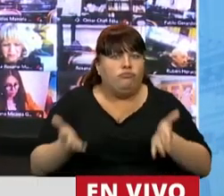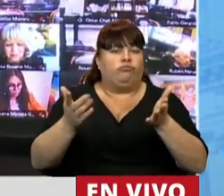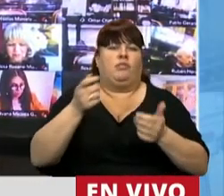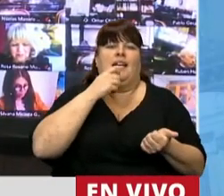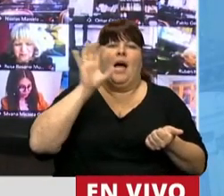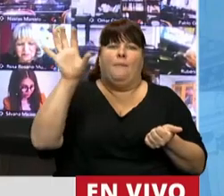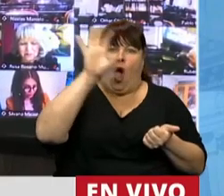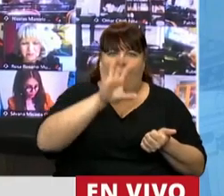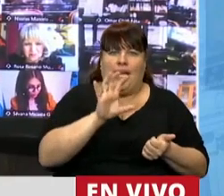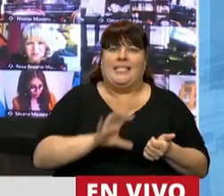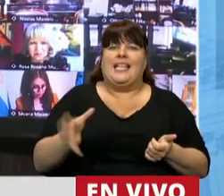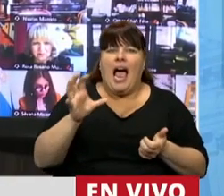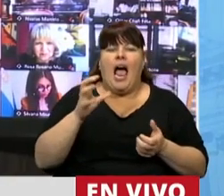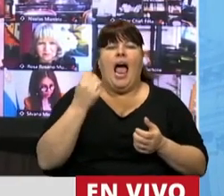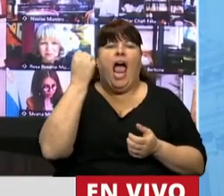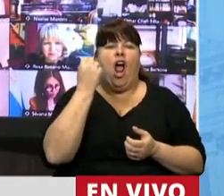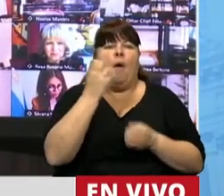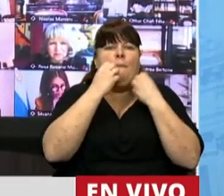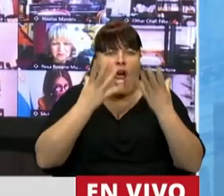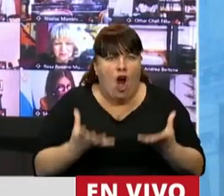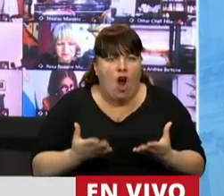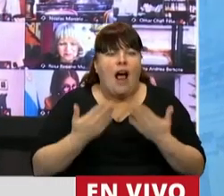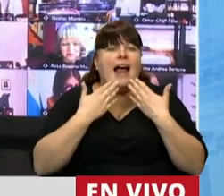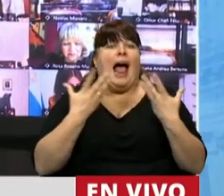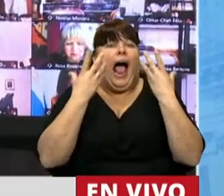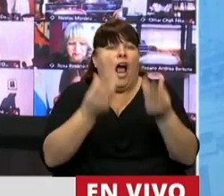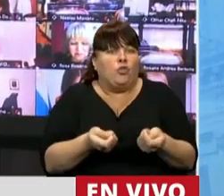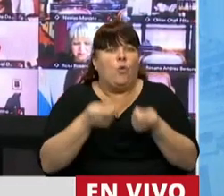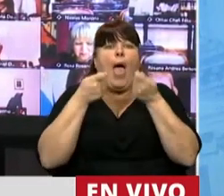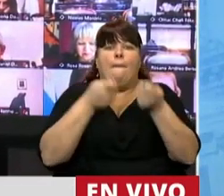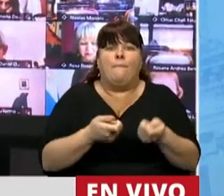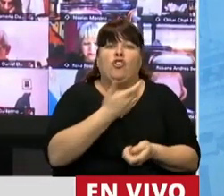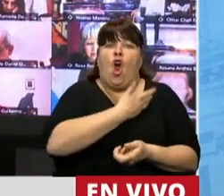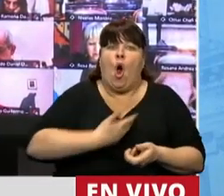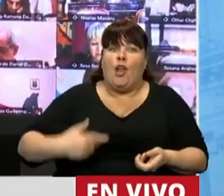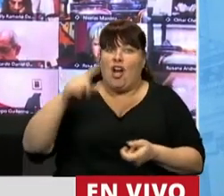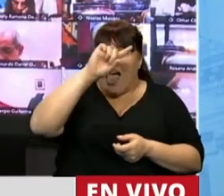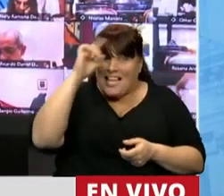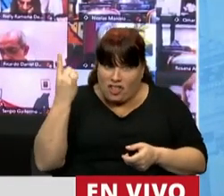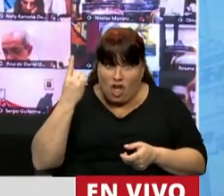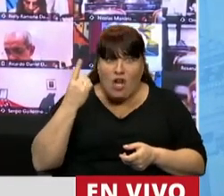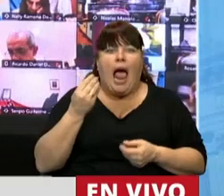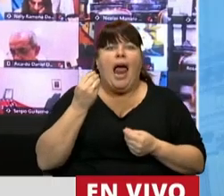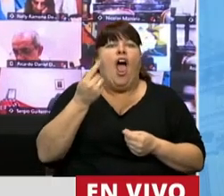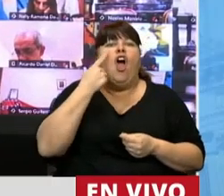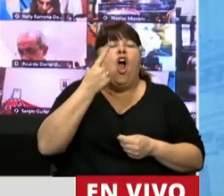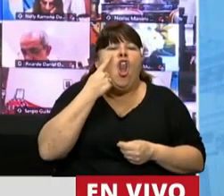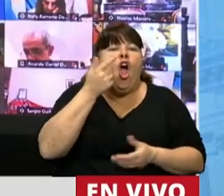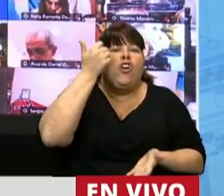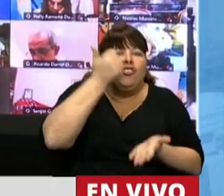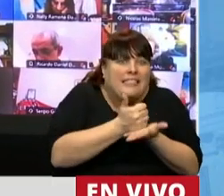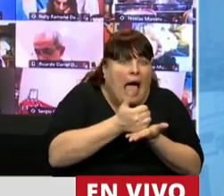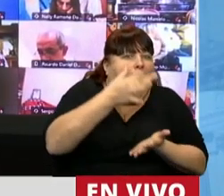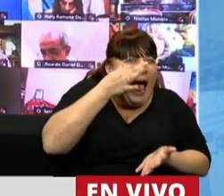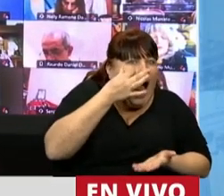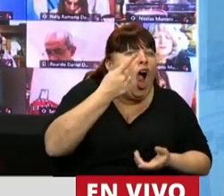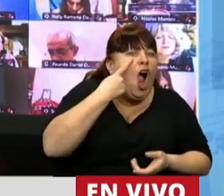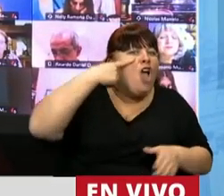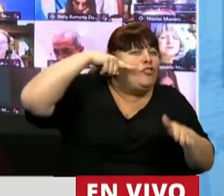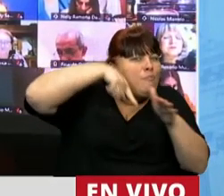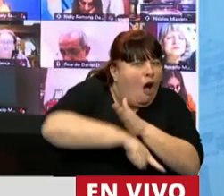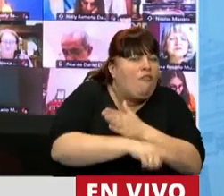si consolidan sus economías, con la ayuda y el acompañamiento de un gobierno nacional que lo conoce en el lugar, que